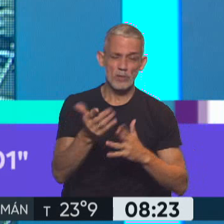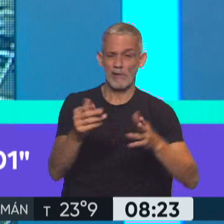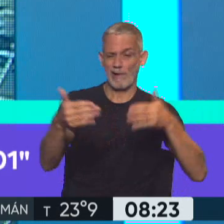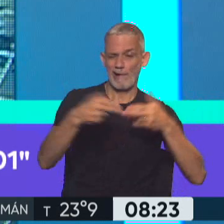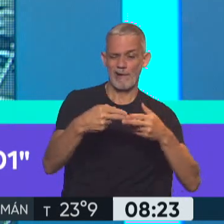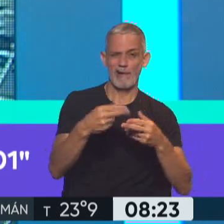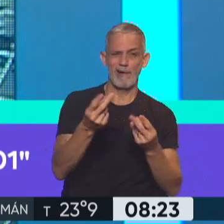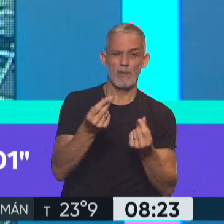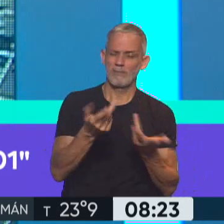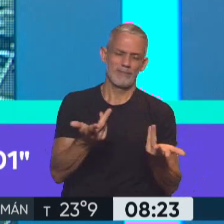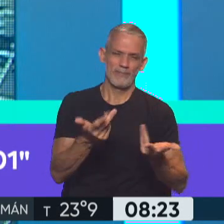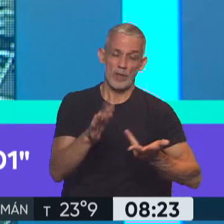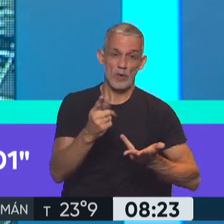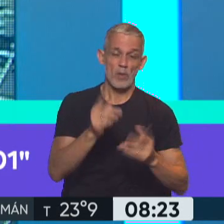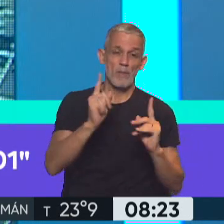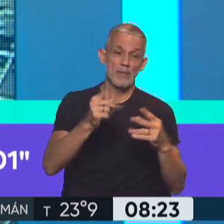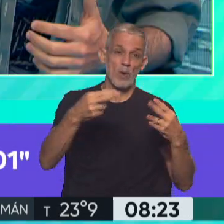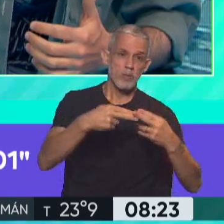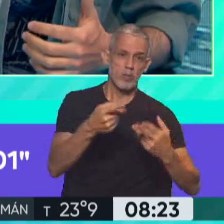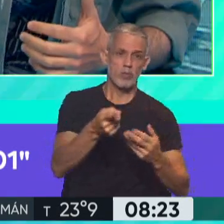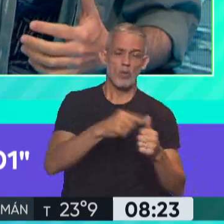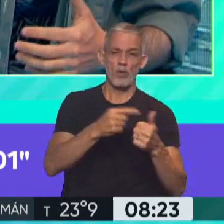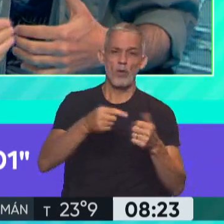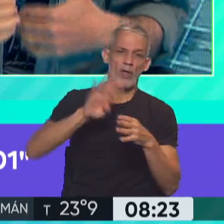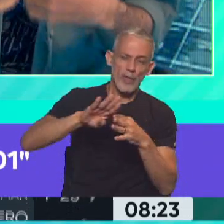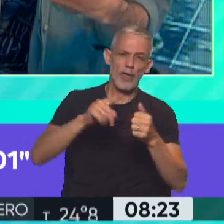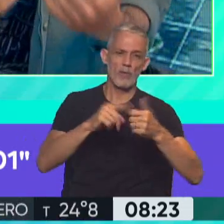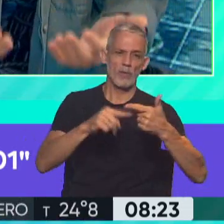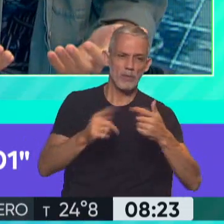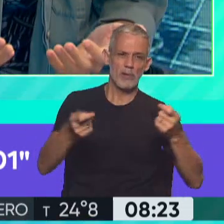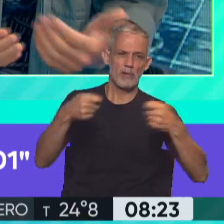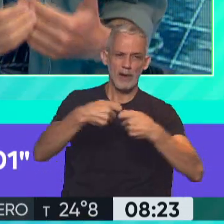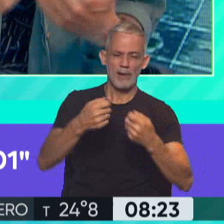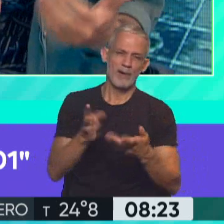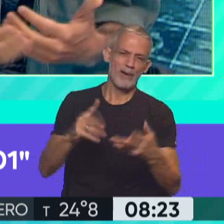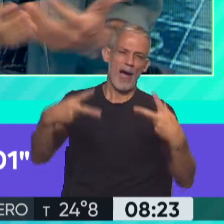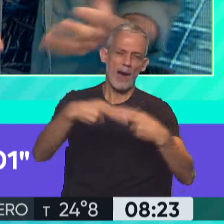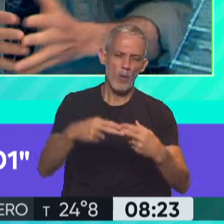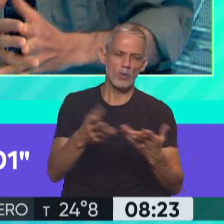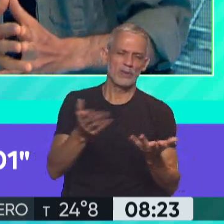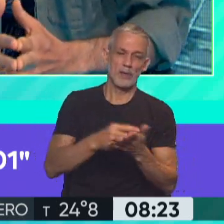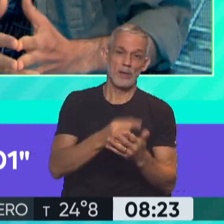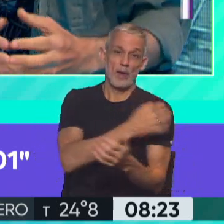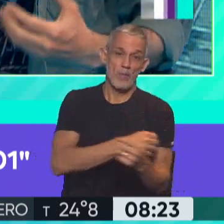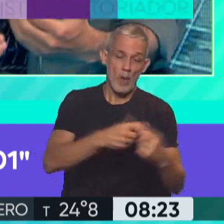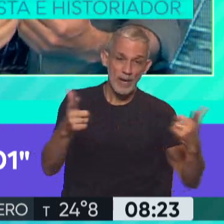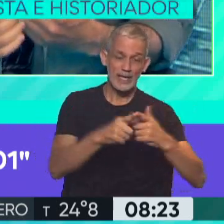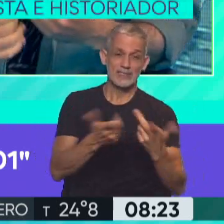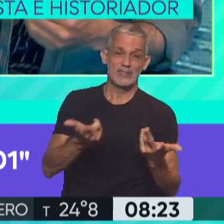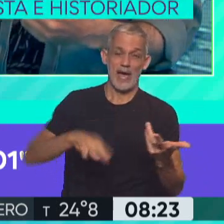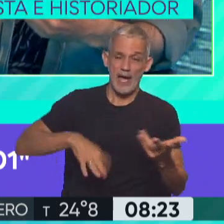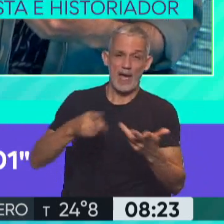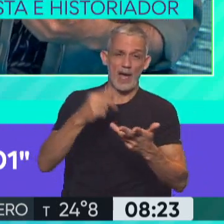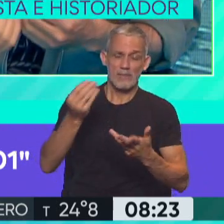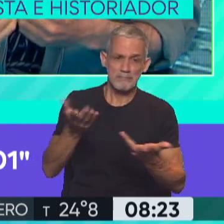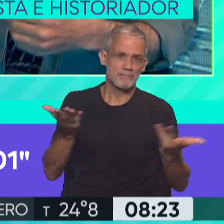pero ¿qué terminó? Bueno, volvieron ellos con el cepo, volvieron con el default, las políticas de ajuste, el aumento del desempleo, de la pobreza, del hambre. Entonces,